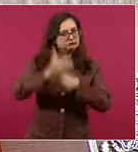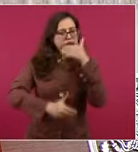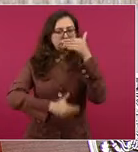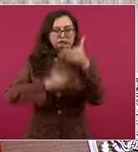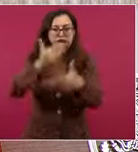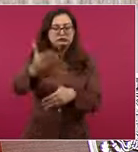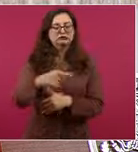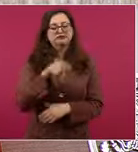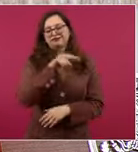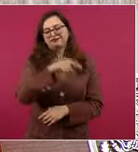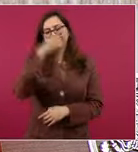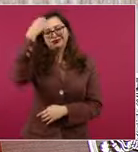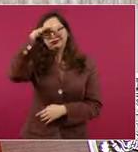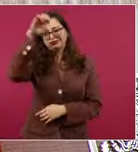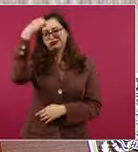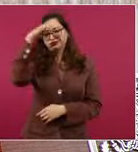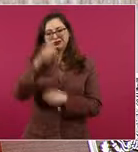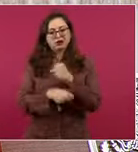y